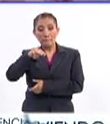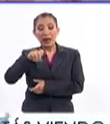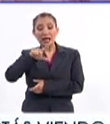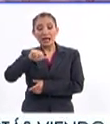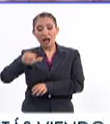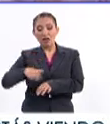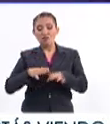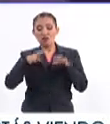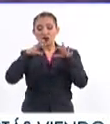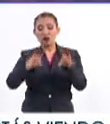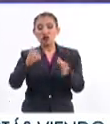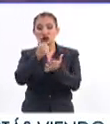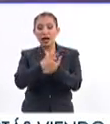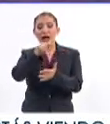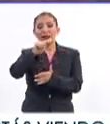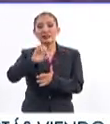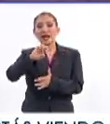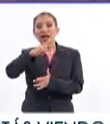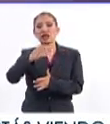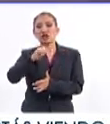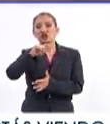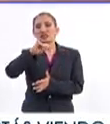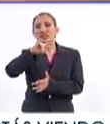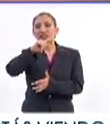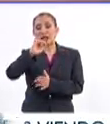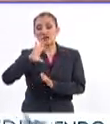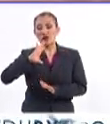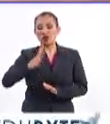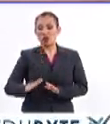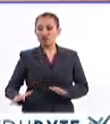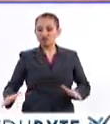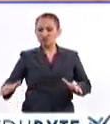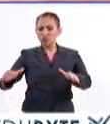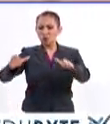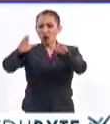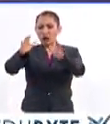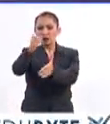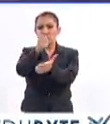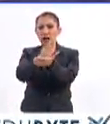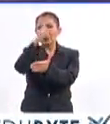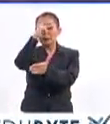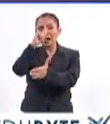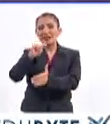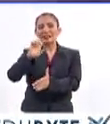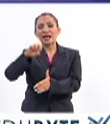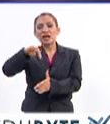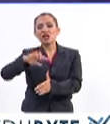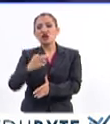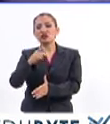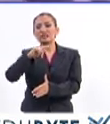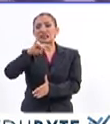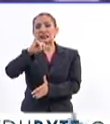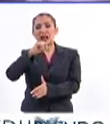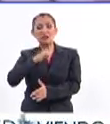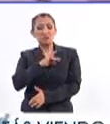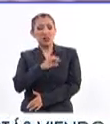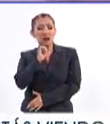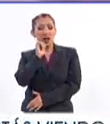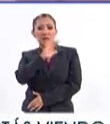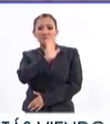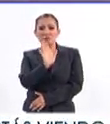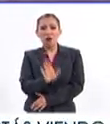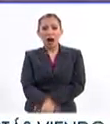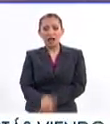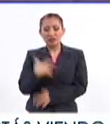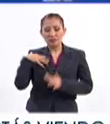de Tenochtitlan. Orgullosa de sí misma se levanta la Ciudad de México, Tenochtitlan. Aquí nadie teme ya a la